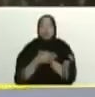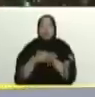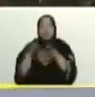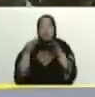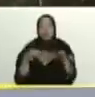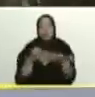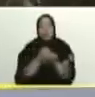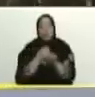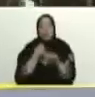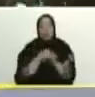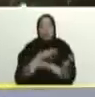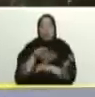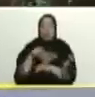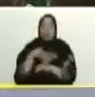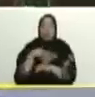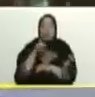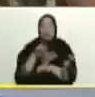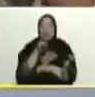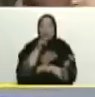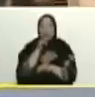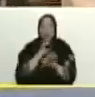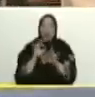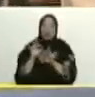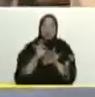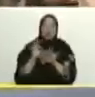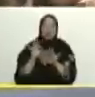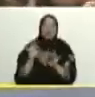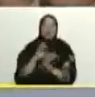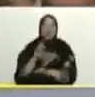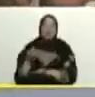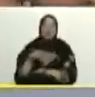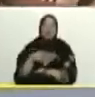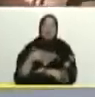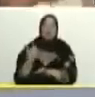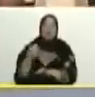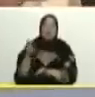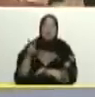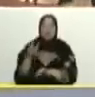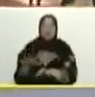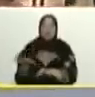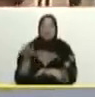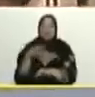oficiales patriotas preparaban su rescate en la isla de Lorchila,